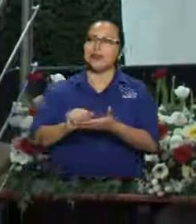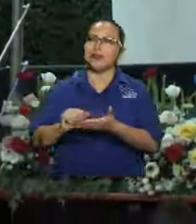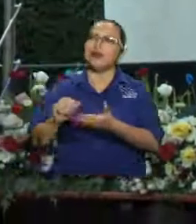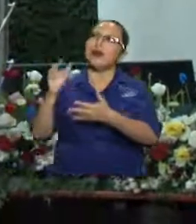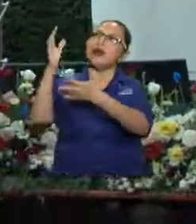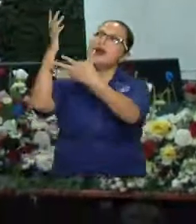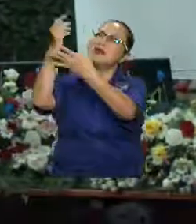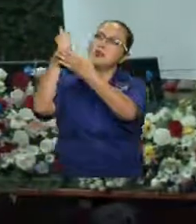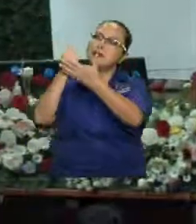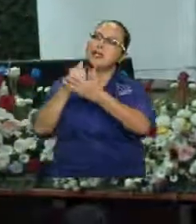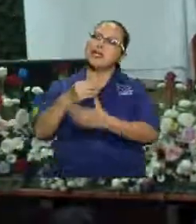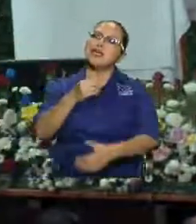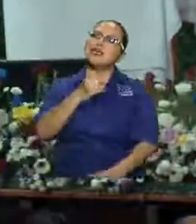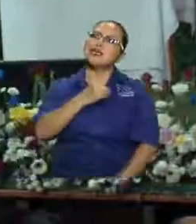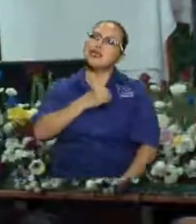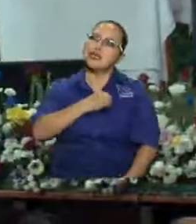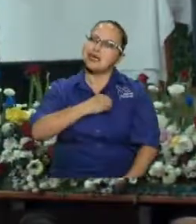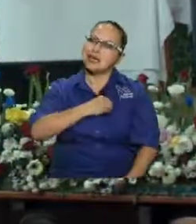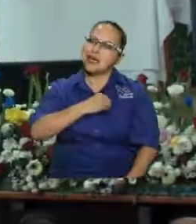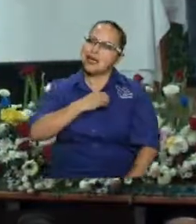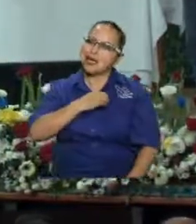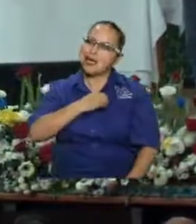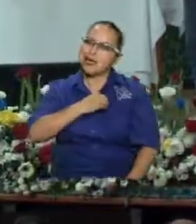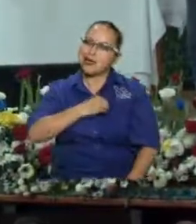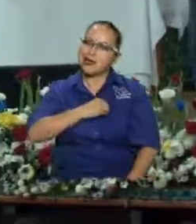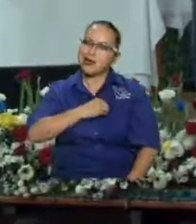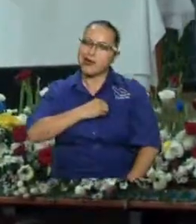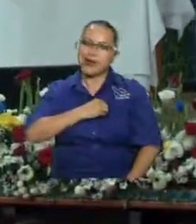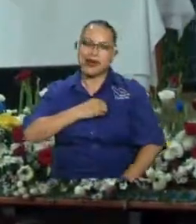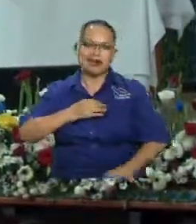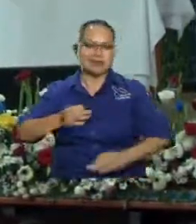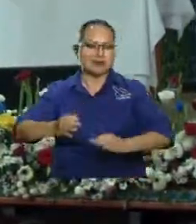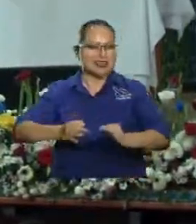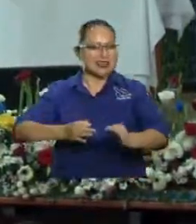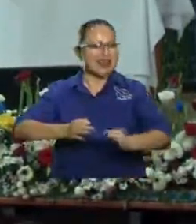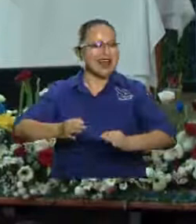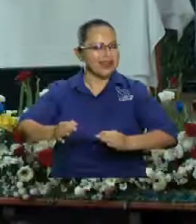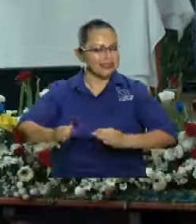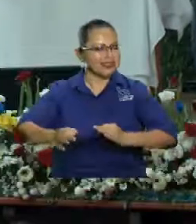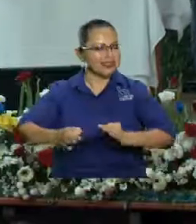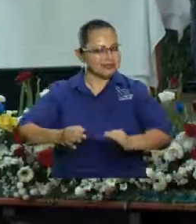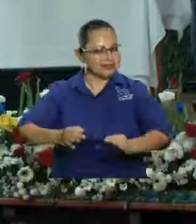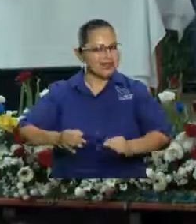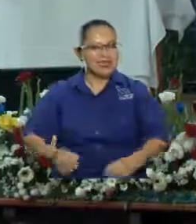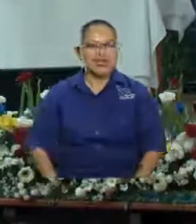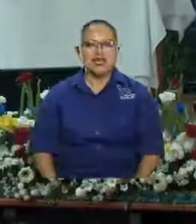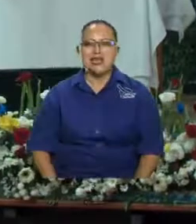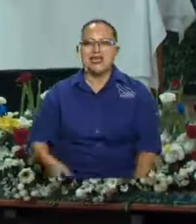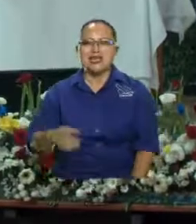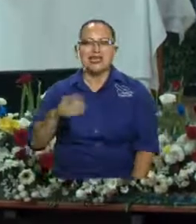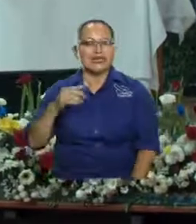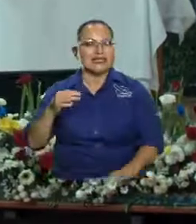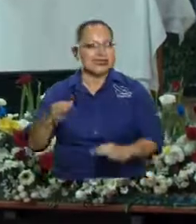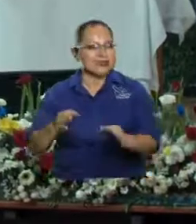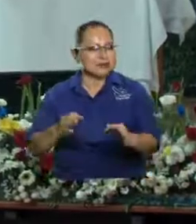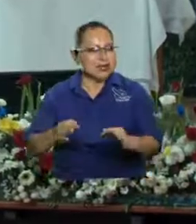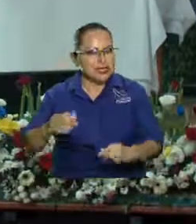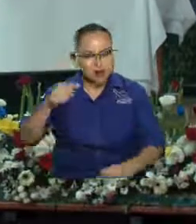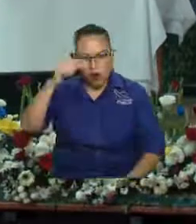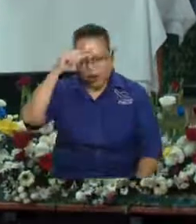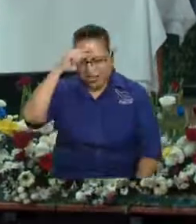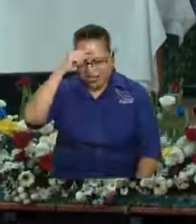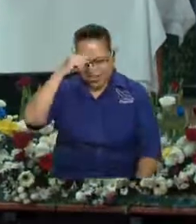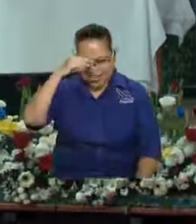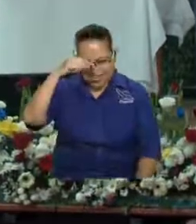hermano. Yo me quiero expresar algo que a veces lo digo, lo repito, lo grito, se los digo con griego,